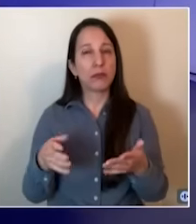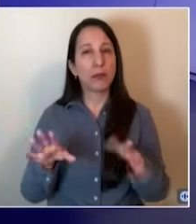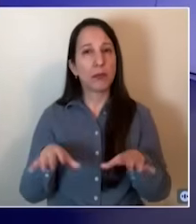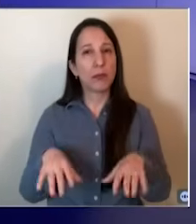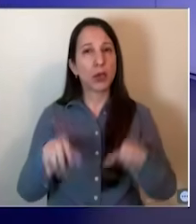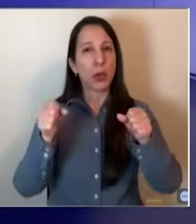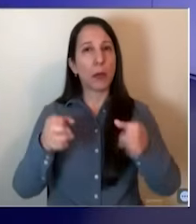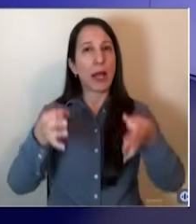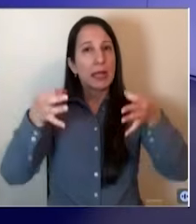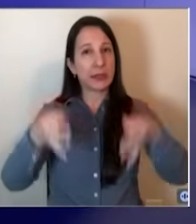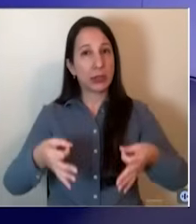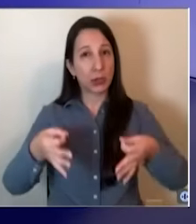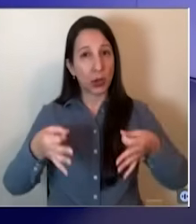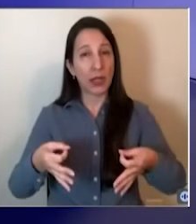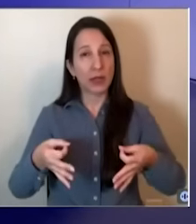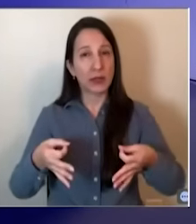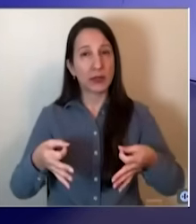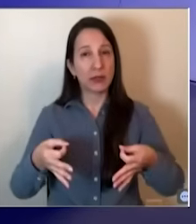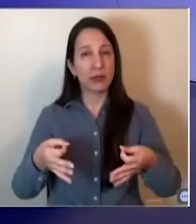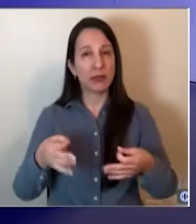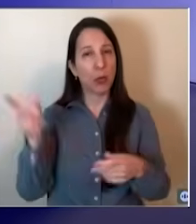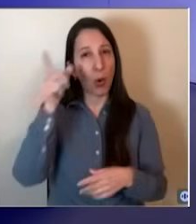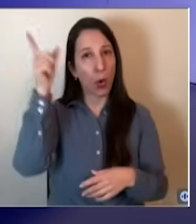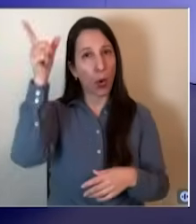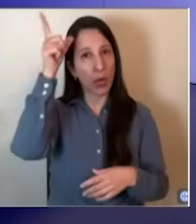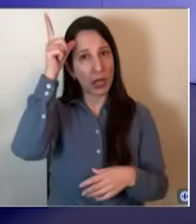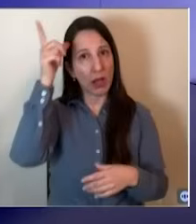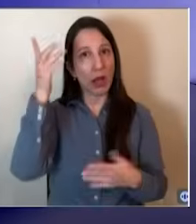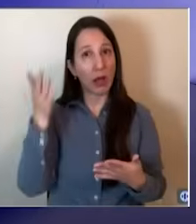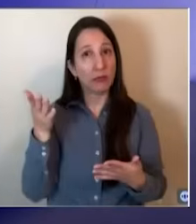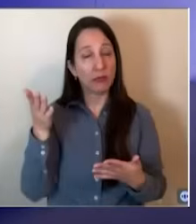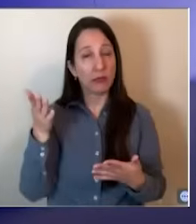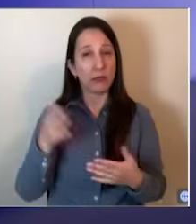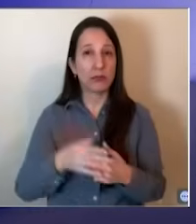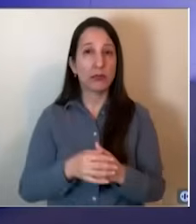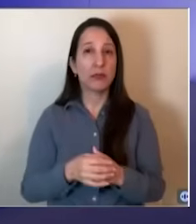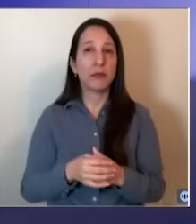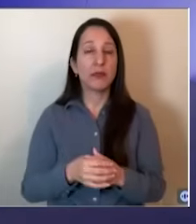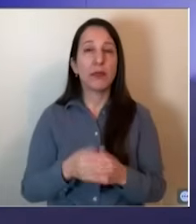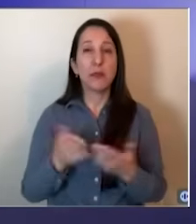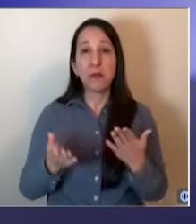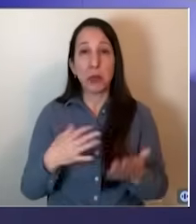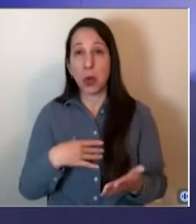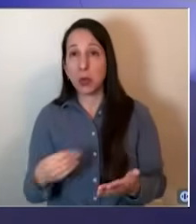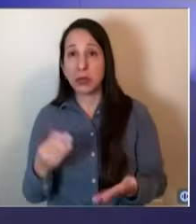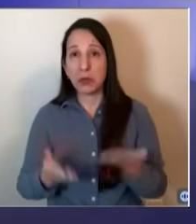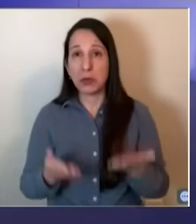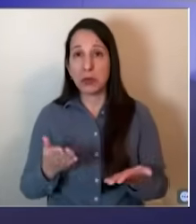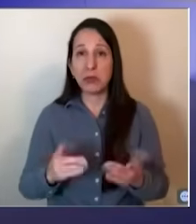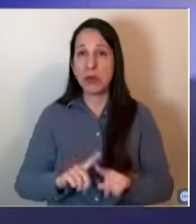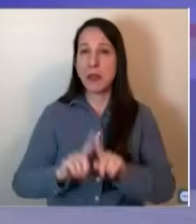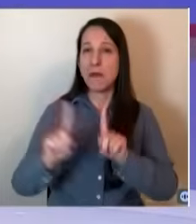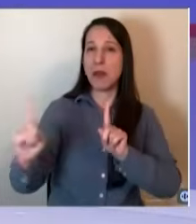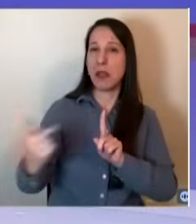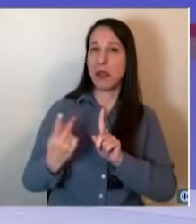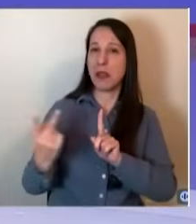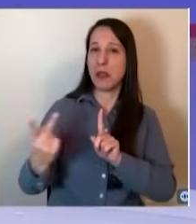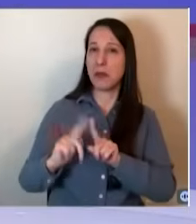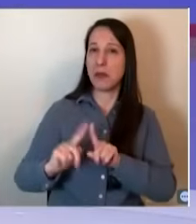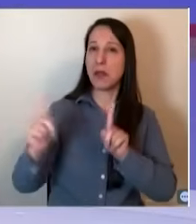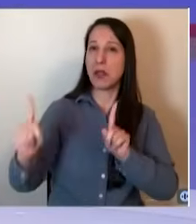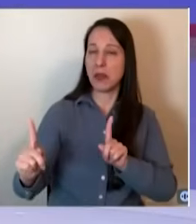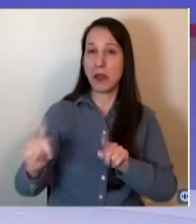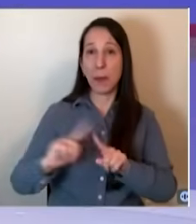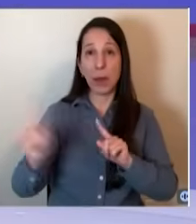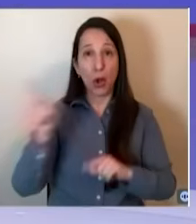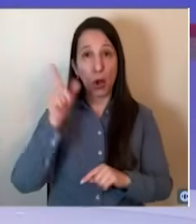decisiones con una base lógica, tal vez no la que les guste, tal vez distinto a la de uno, pero lógica, tendrá